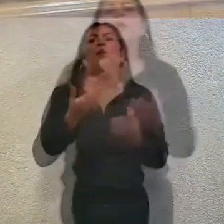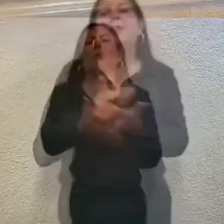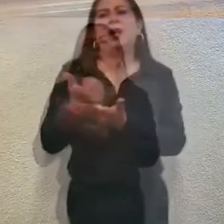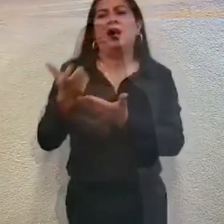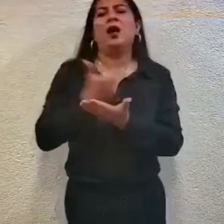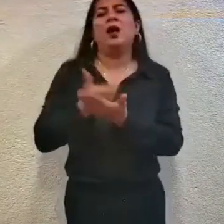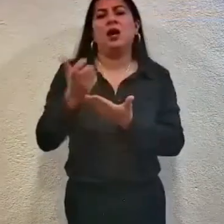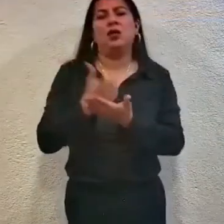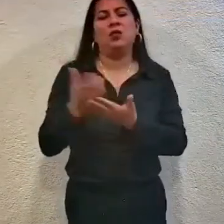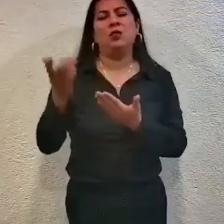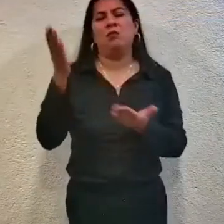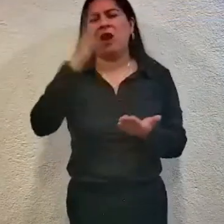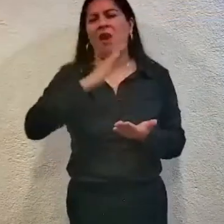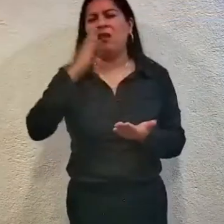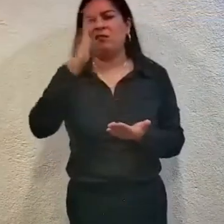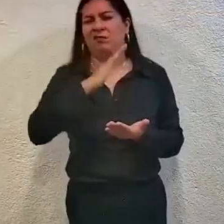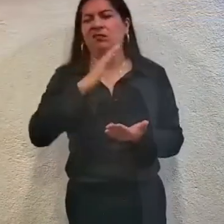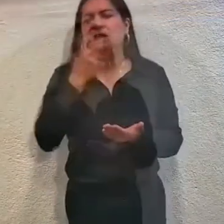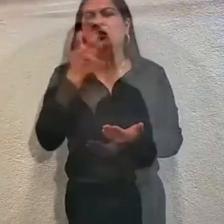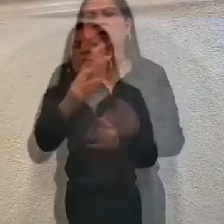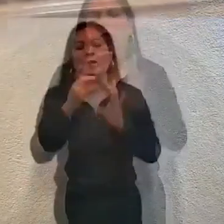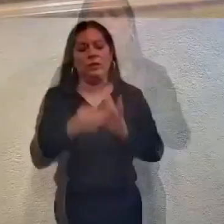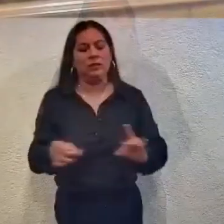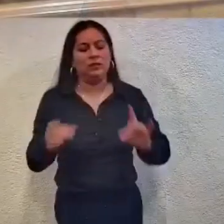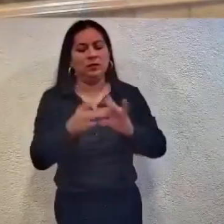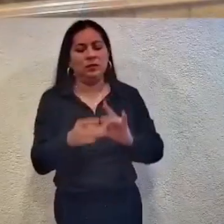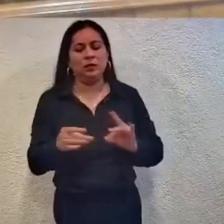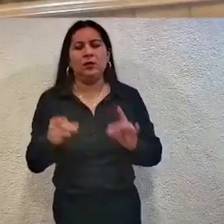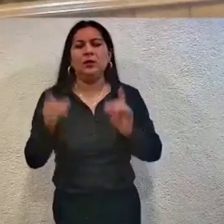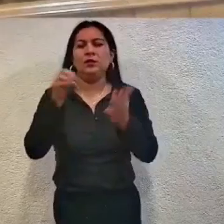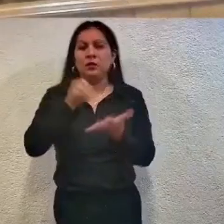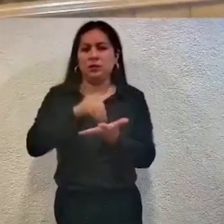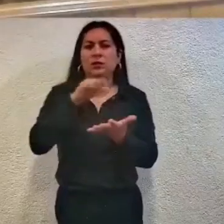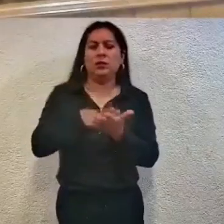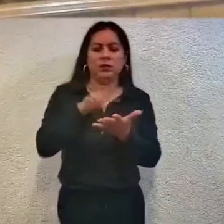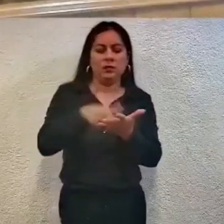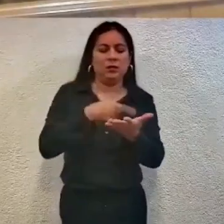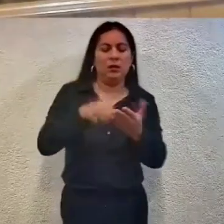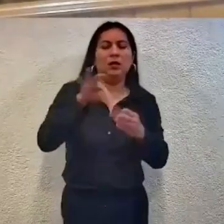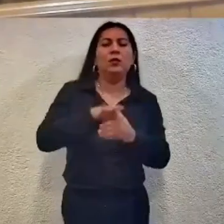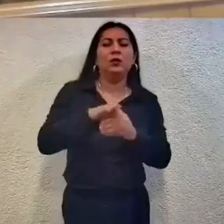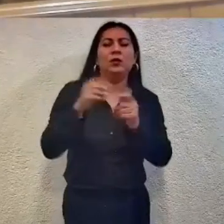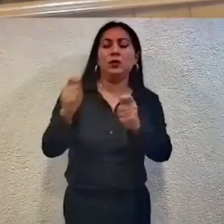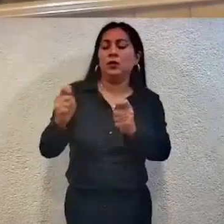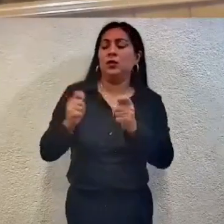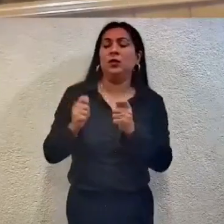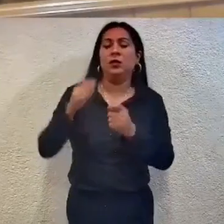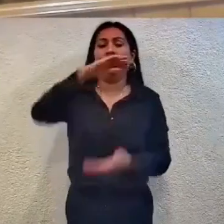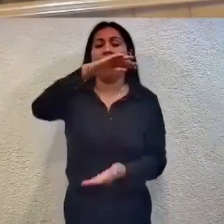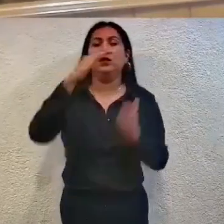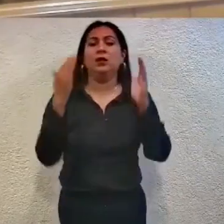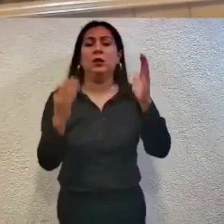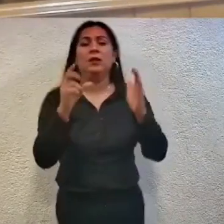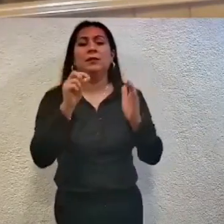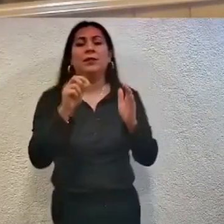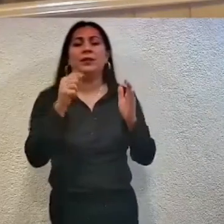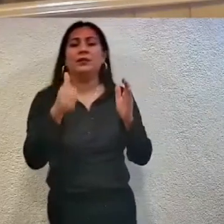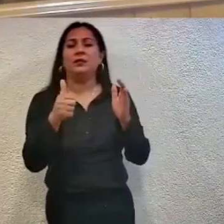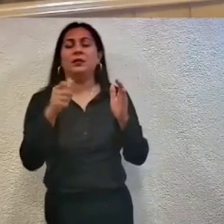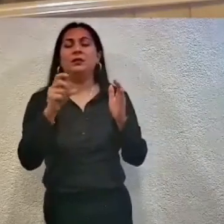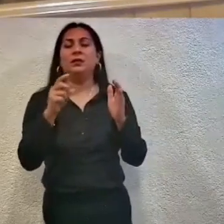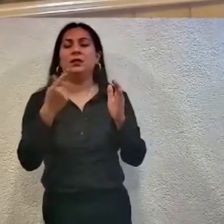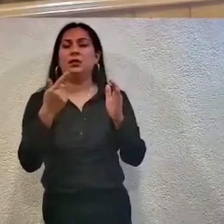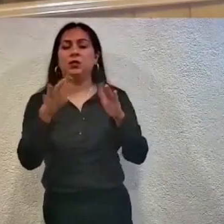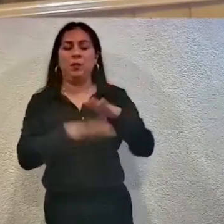en estudio por genérico, vago e impreciso. Derivado de lo anterior, se confirmó la votación recepcionada en